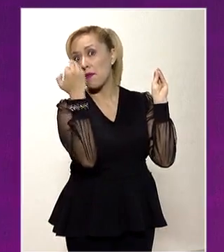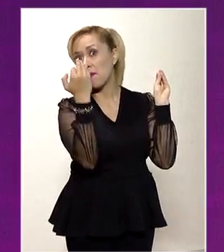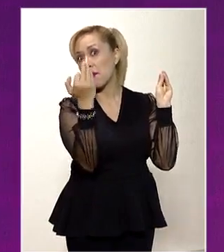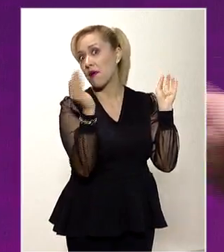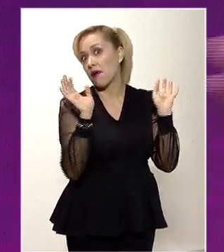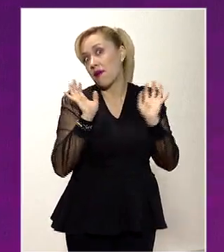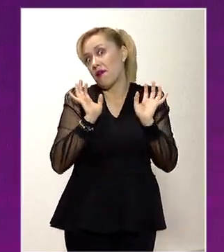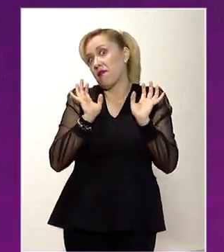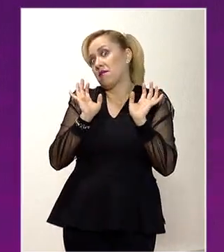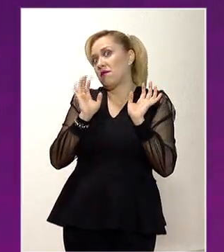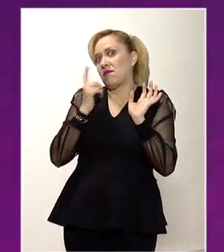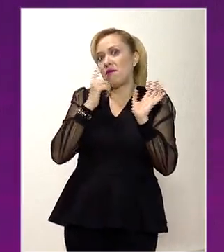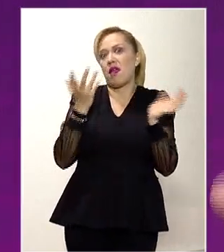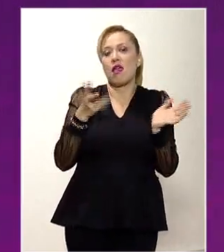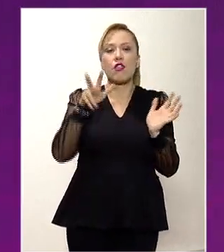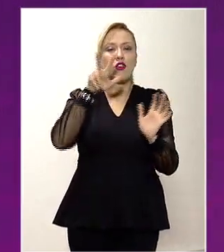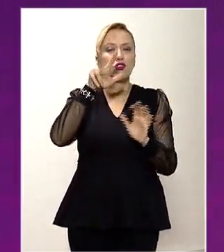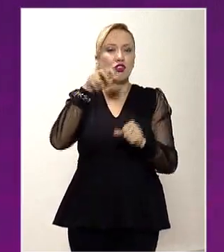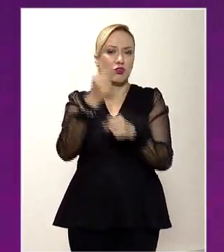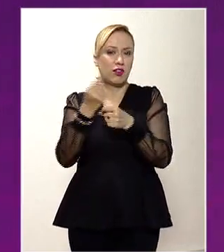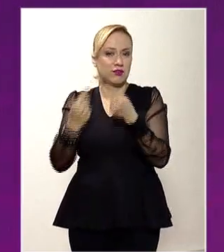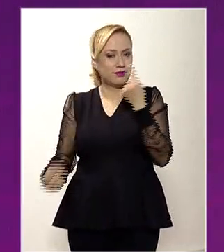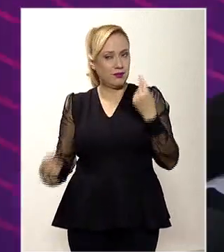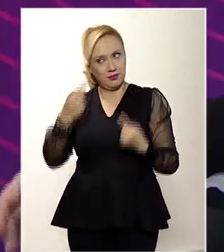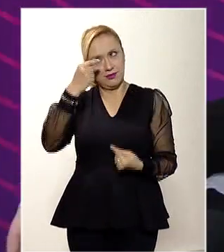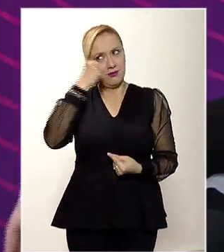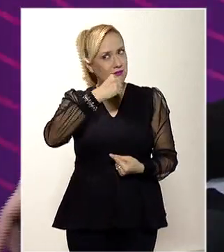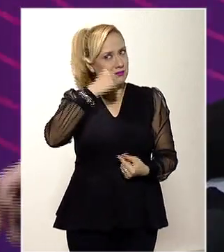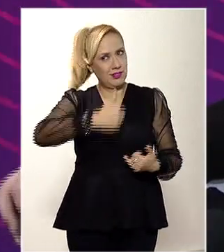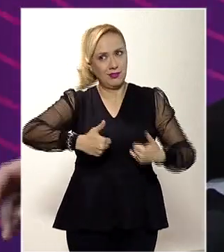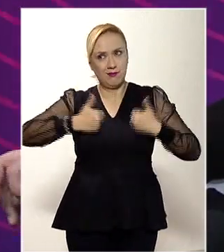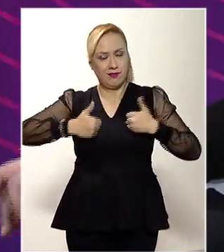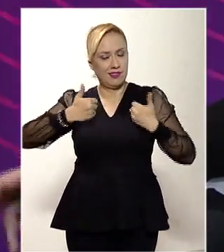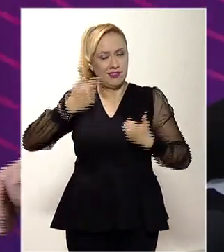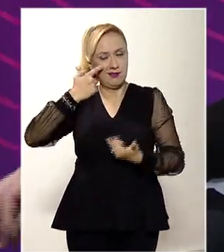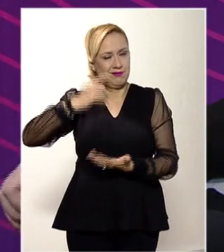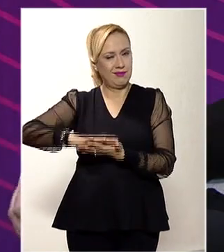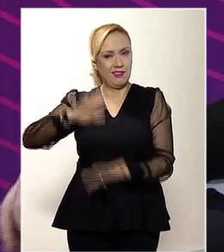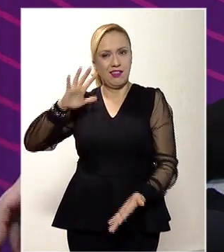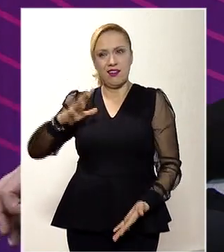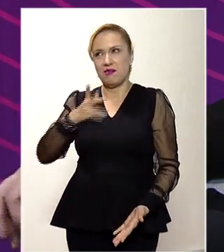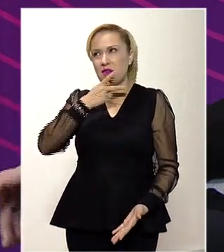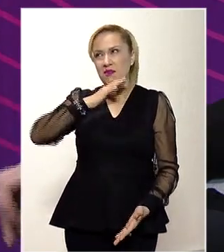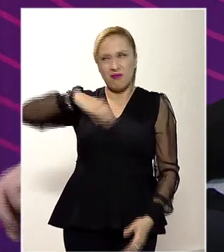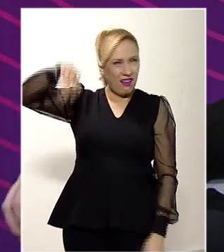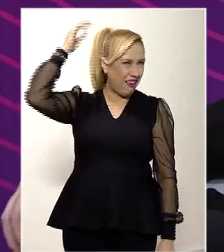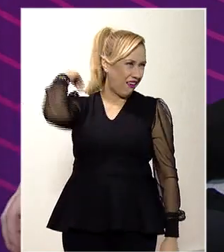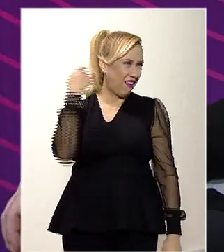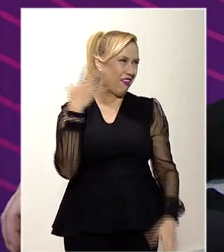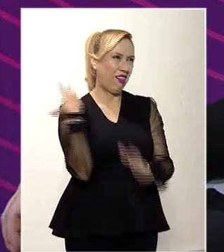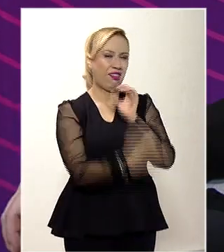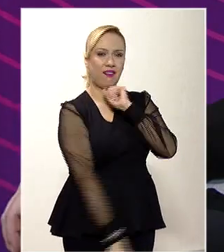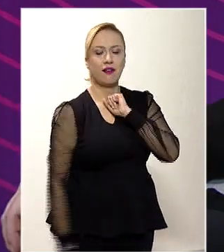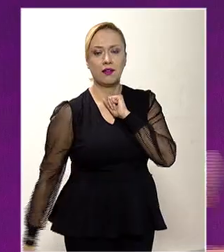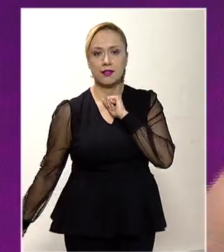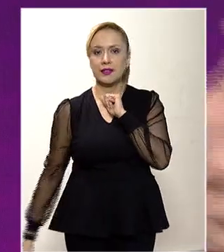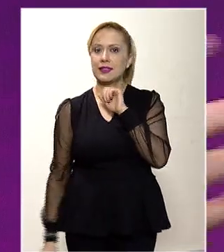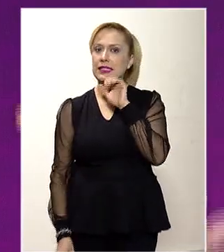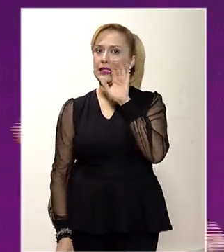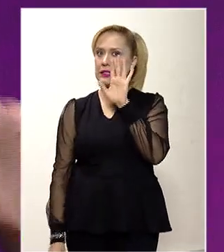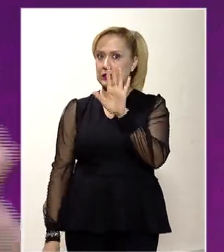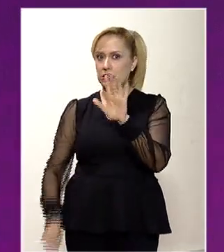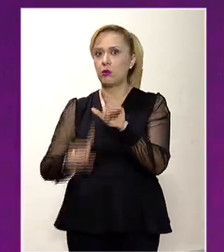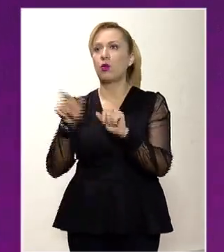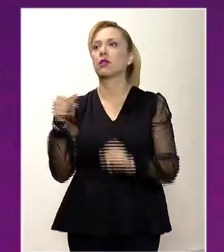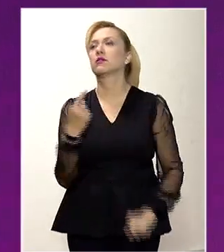qué punto, si son menores de 18 años, sí, ¿no? Es voluntario o no. Pero luego eso, el riesgo que genera para exponerles a